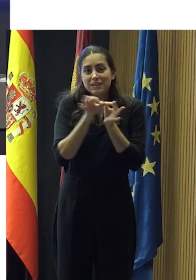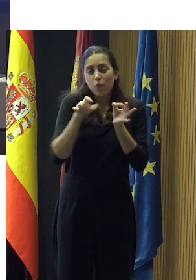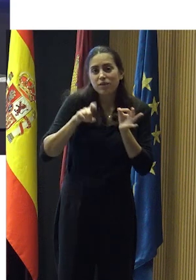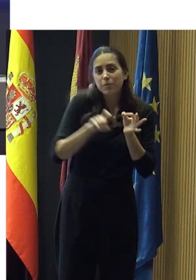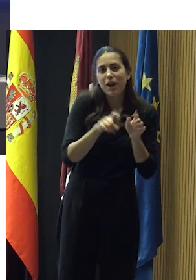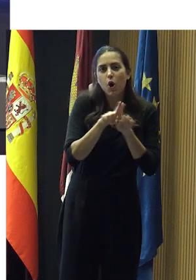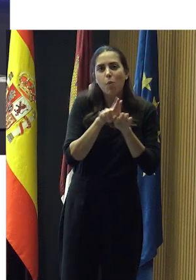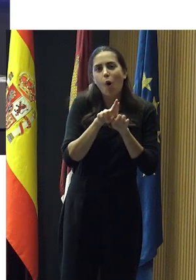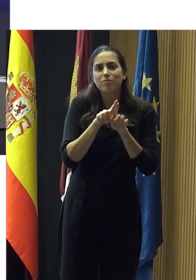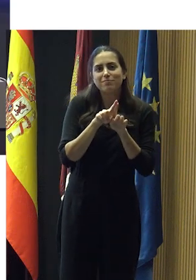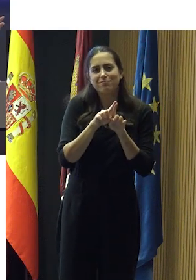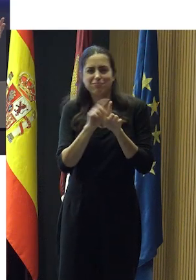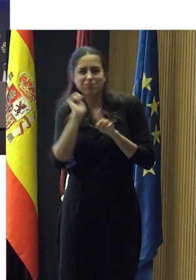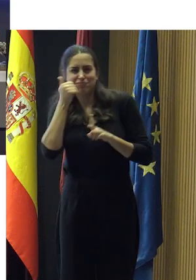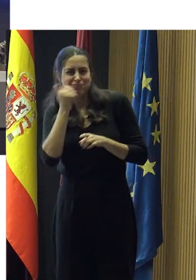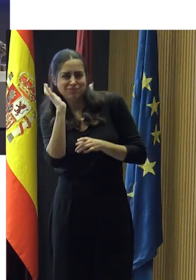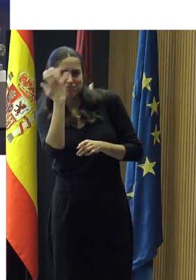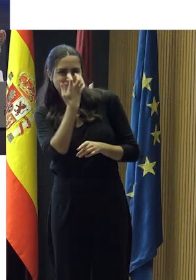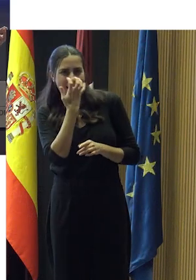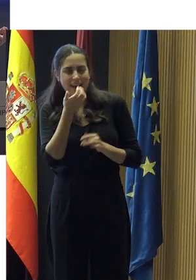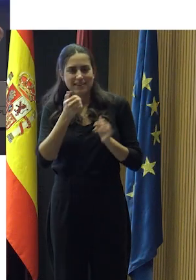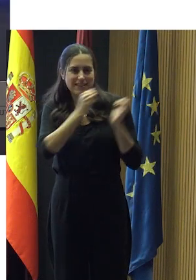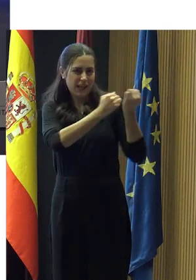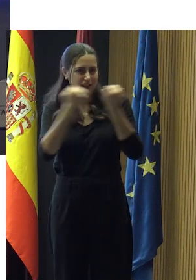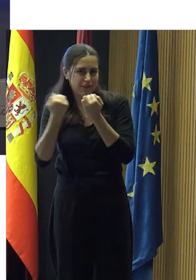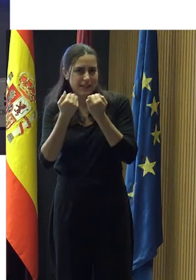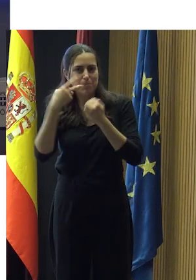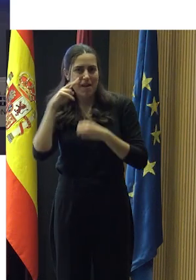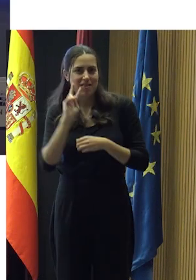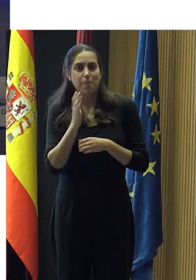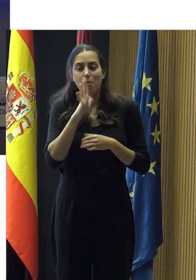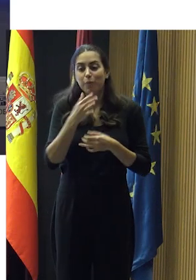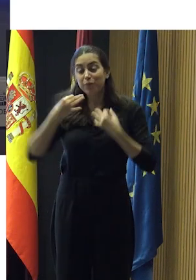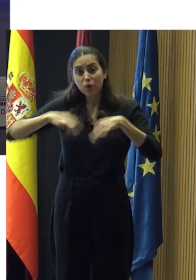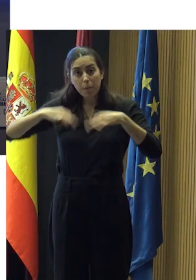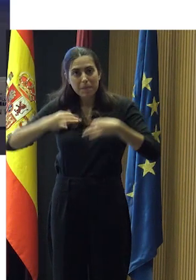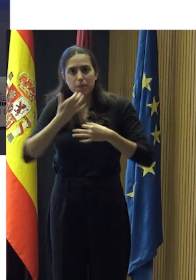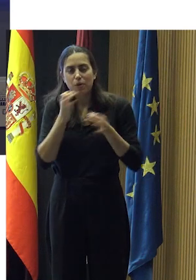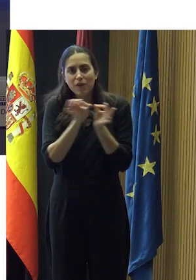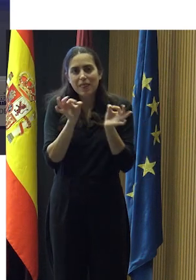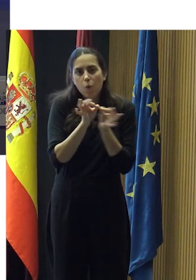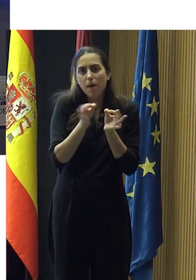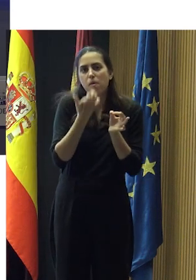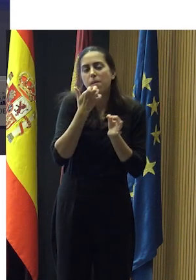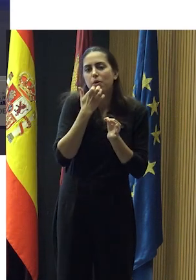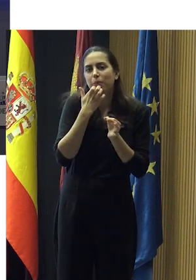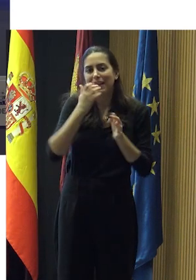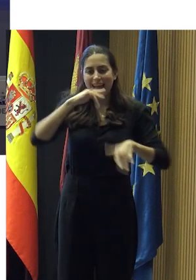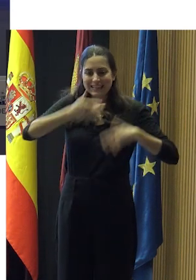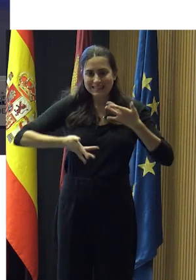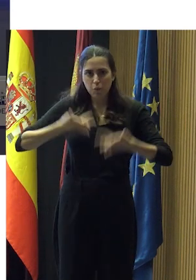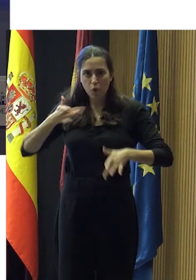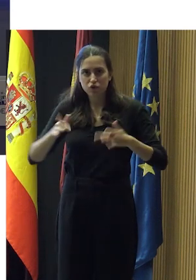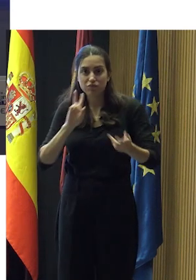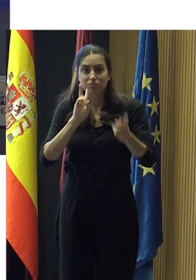son maestras del disfraz. ¿Por qué? Porque lo normal es que cuando una célula deja de responder a los estímulos de nuestro